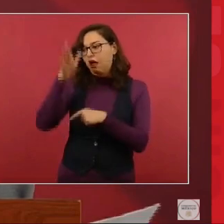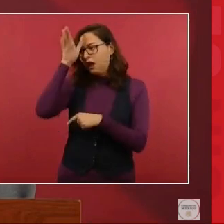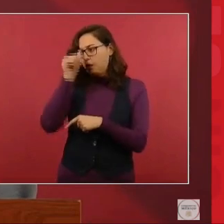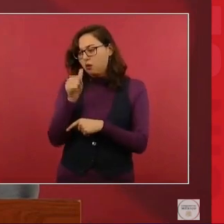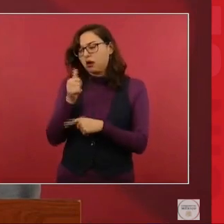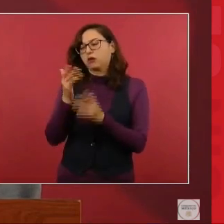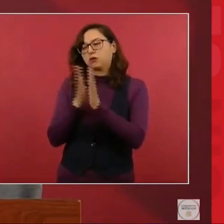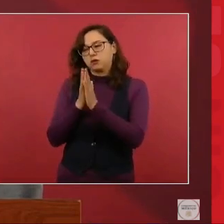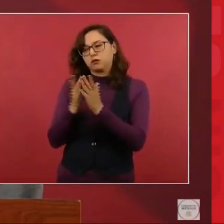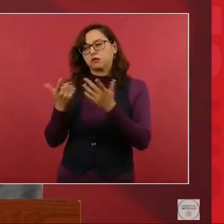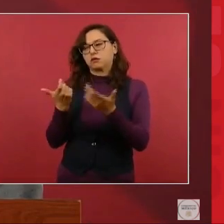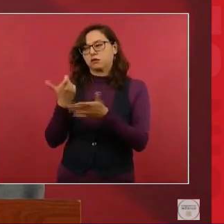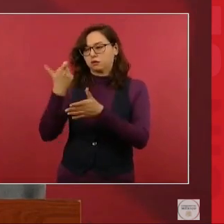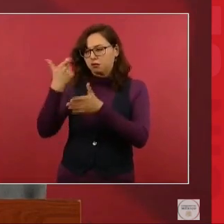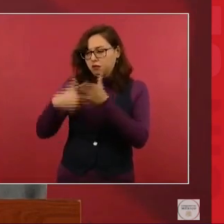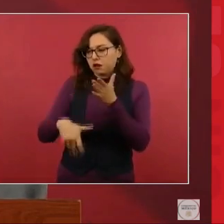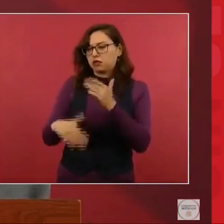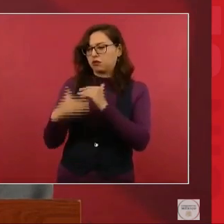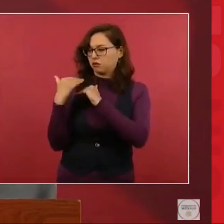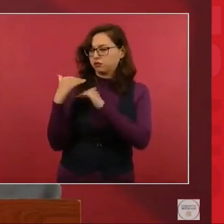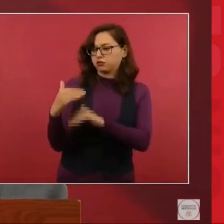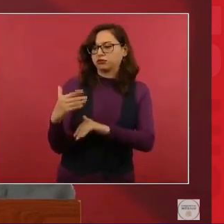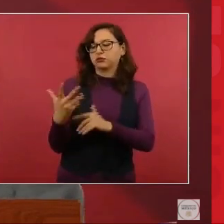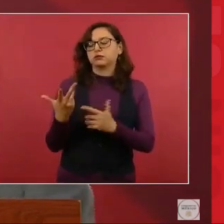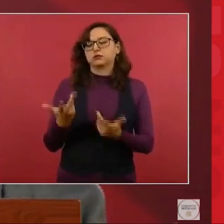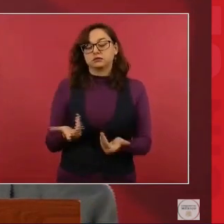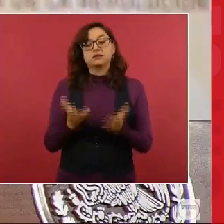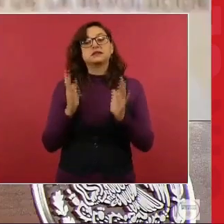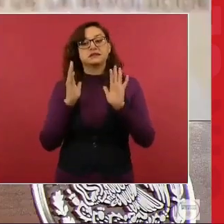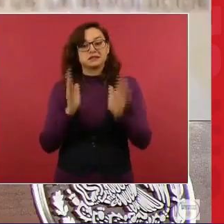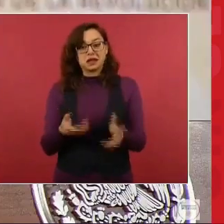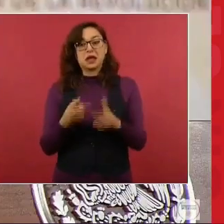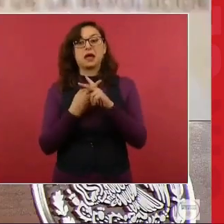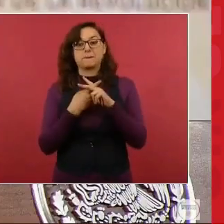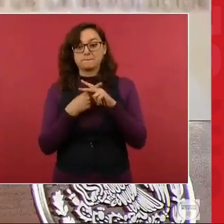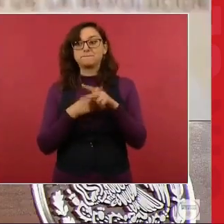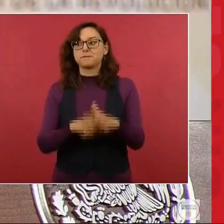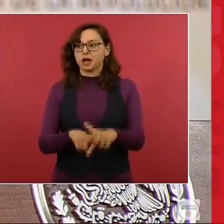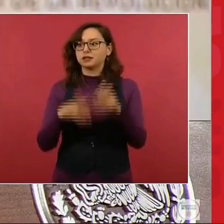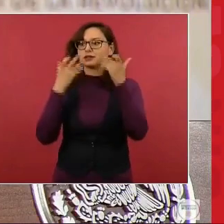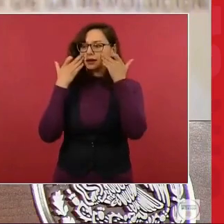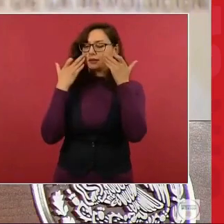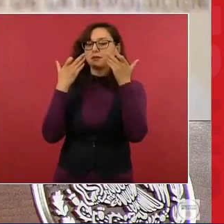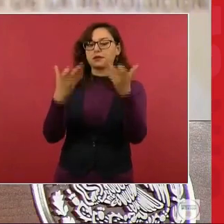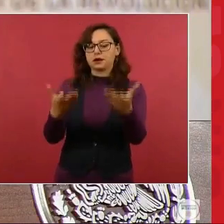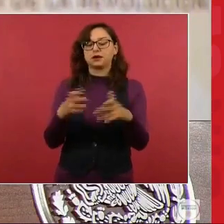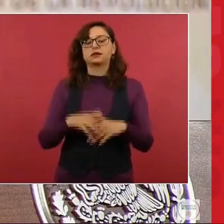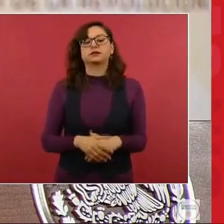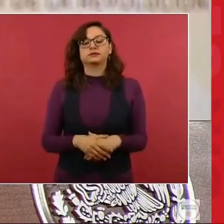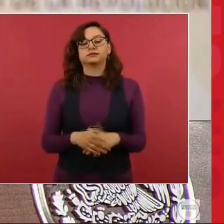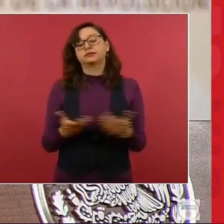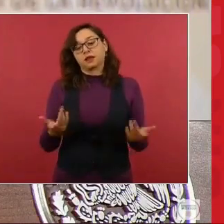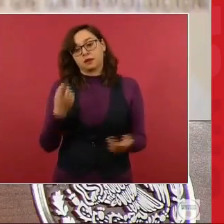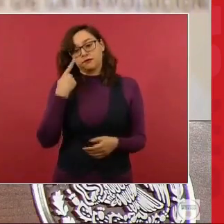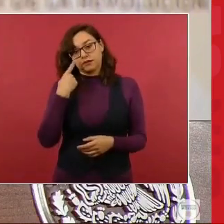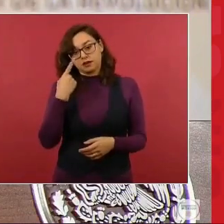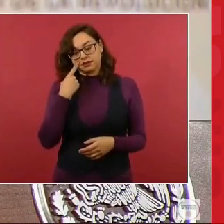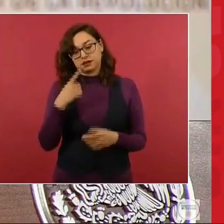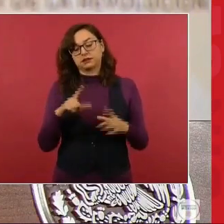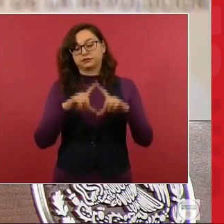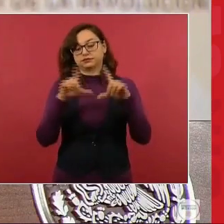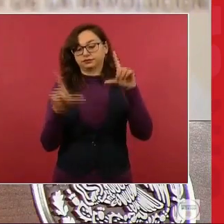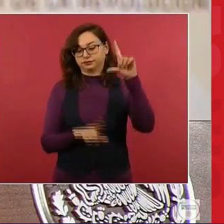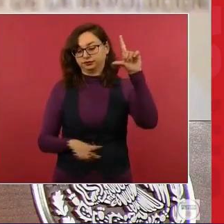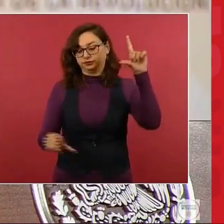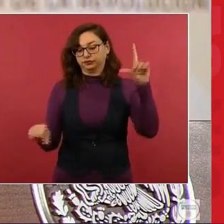productores, distribuidores, gobierno federal y las y los consumidores de México. En la zona centro del